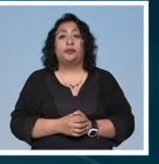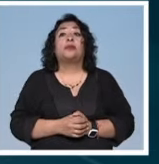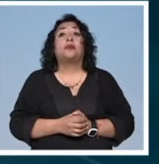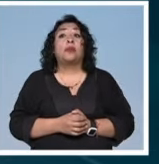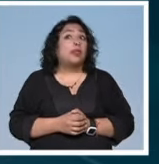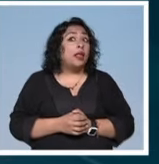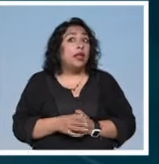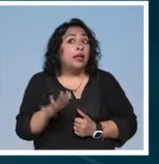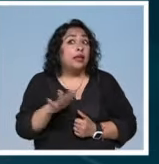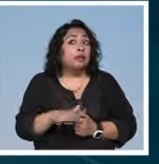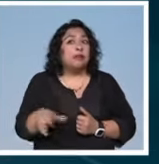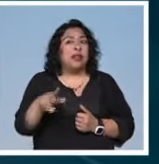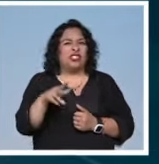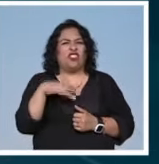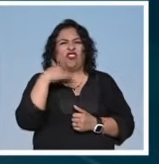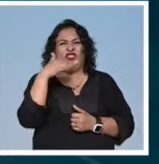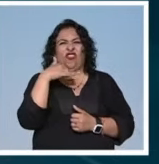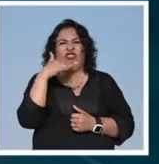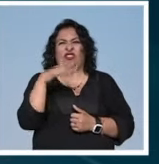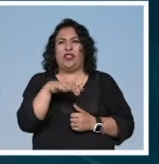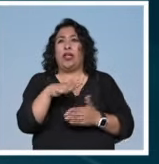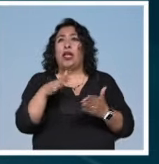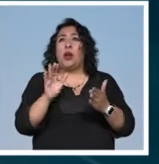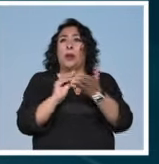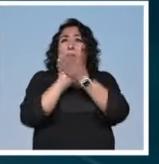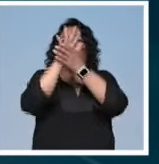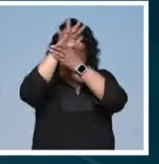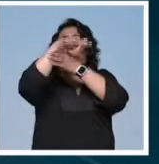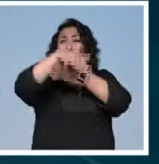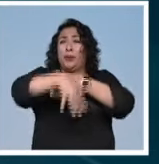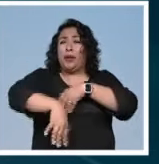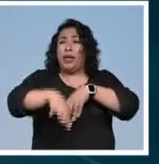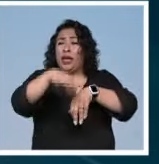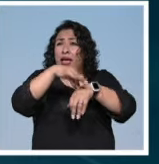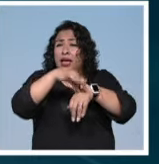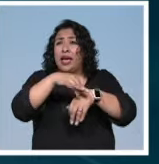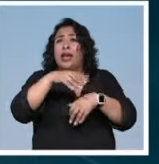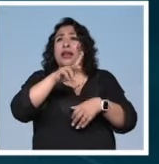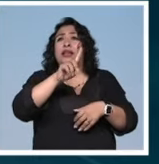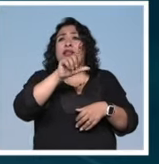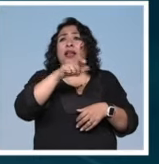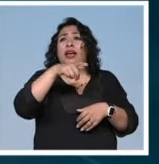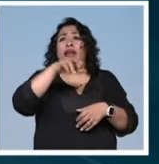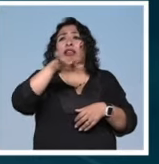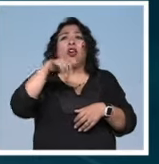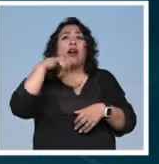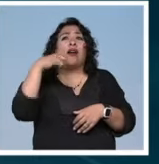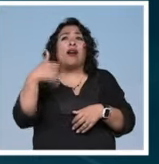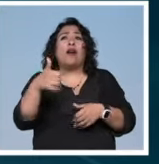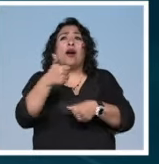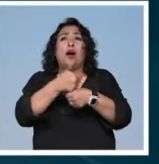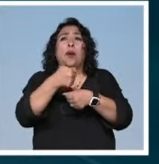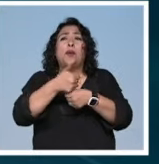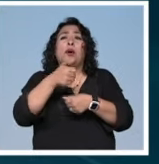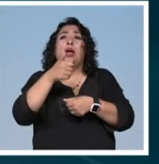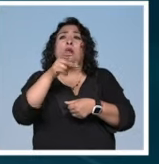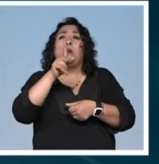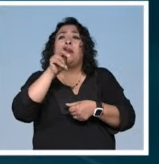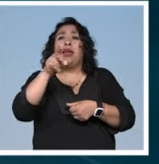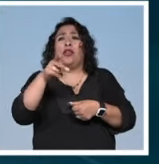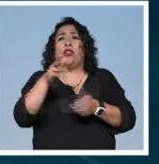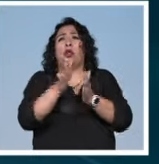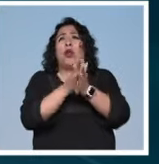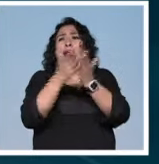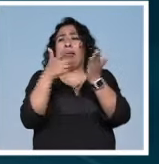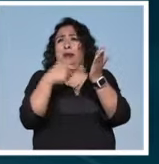Del espacio a un pantano, pasando por un volcán que arroja catsup, Don Quijote y el espagueti del abuelo Pedro, es un libro de estilo,